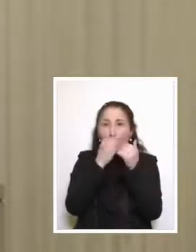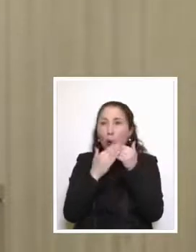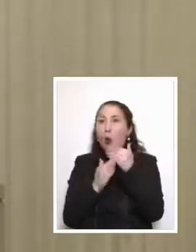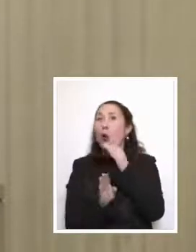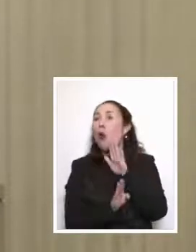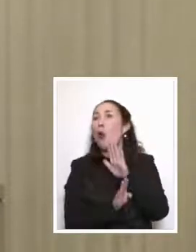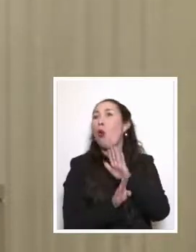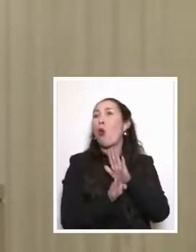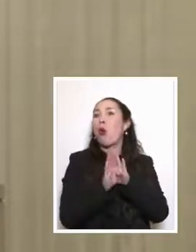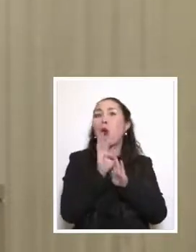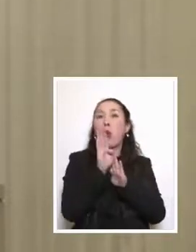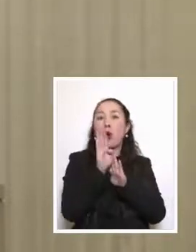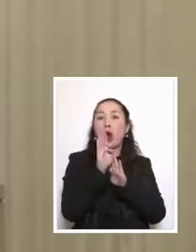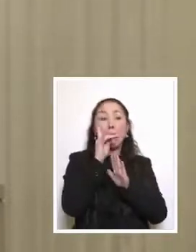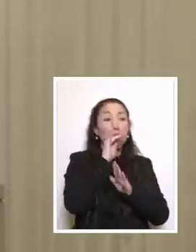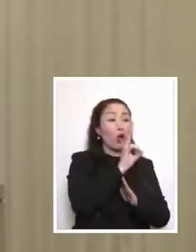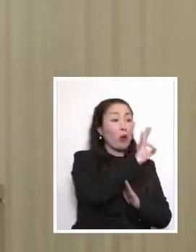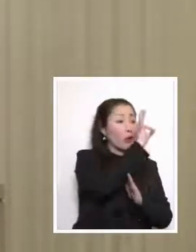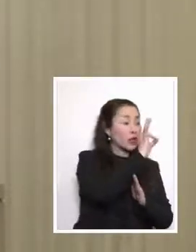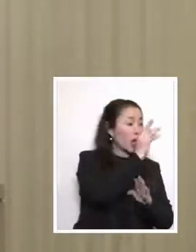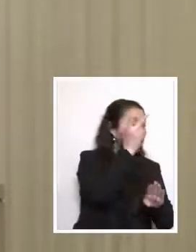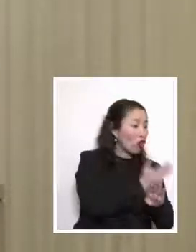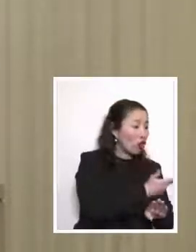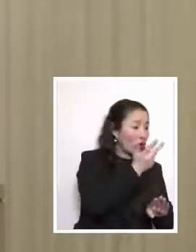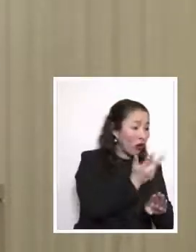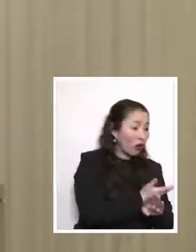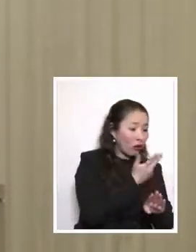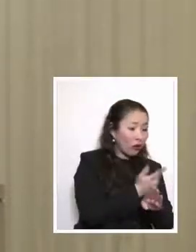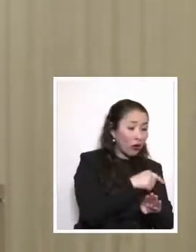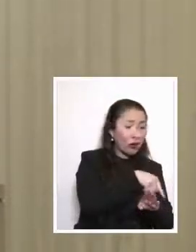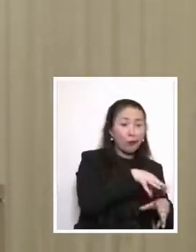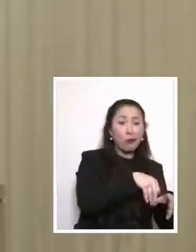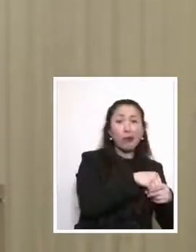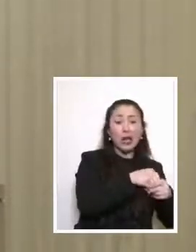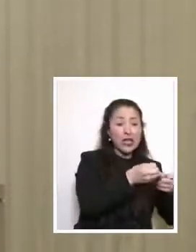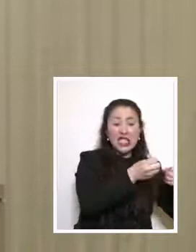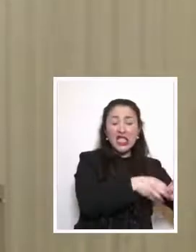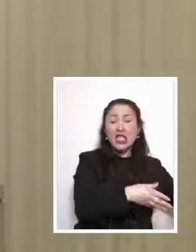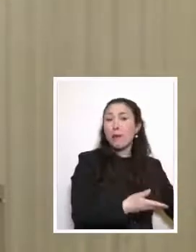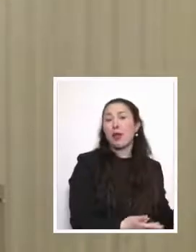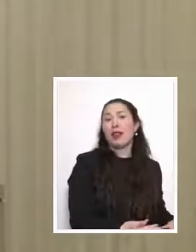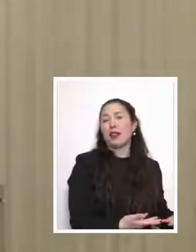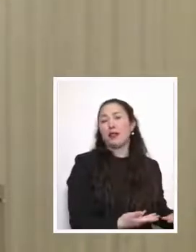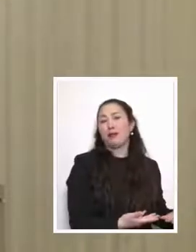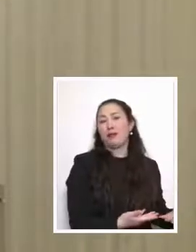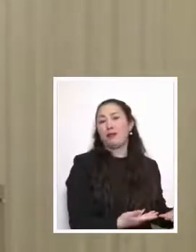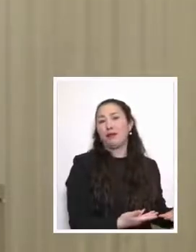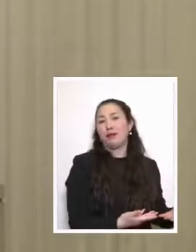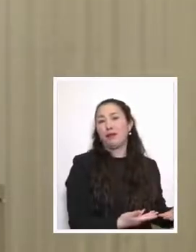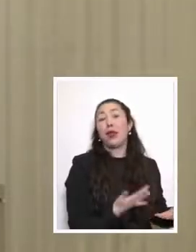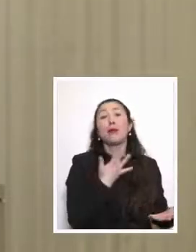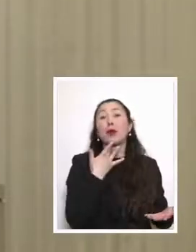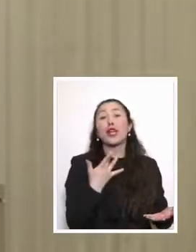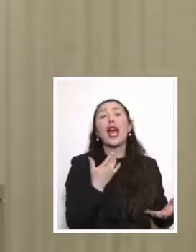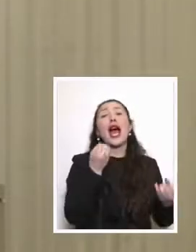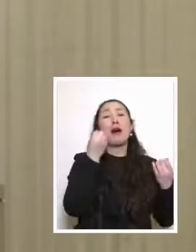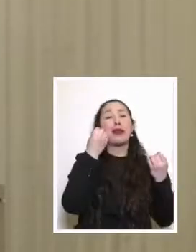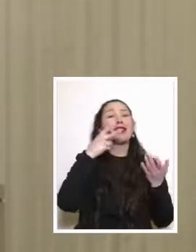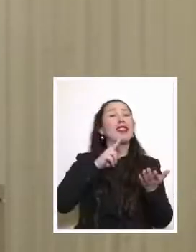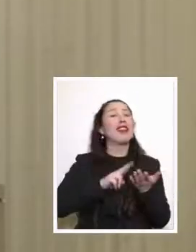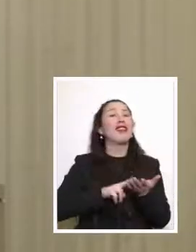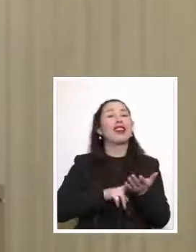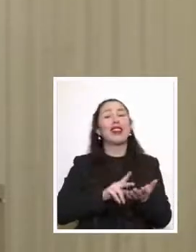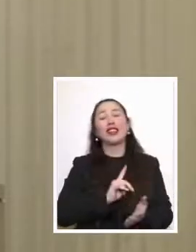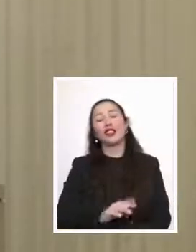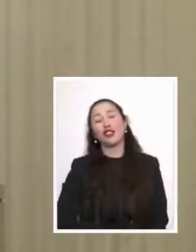este porcentaje de personas, de niños, niñas, estudiantes que no están verdaderamente aprendiendo, ¿no?